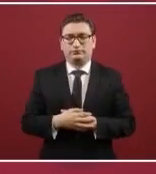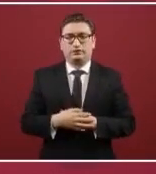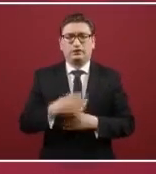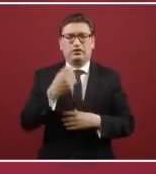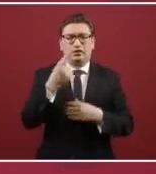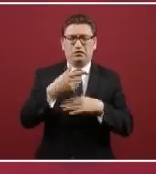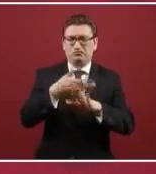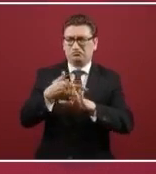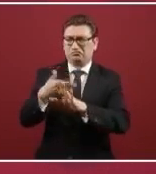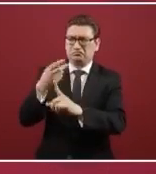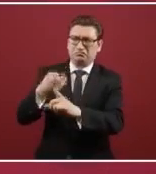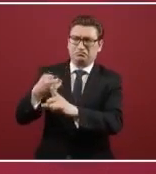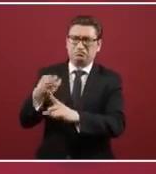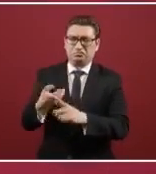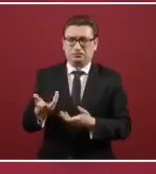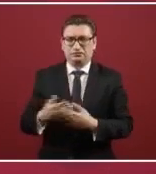atacadas,